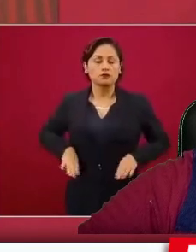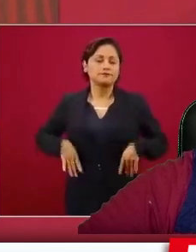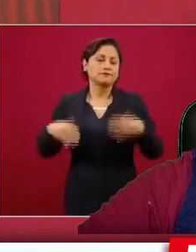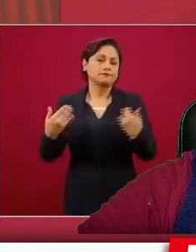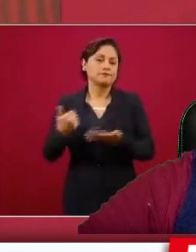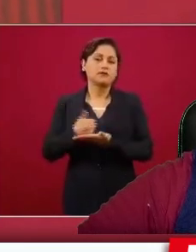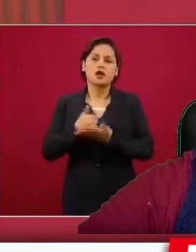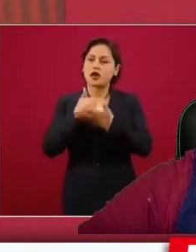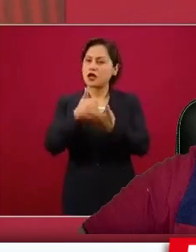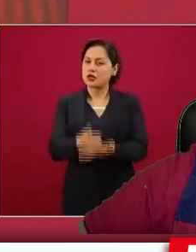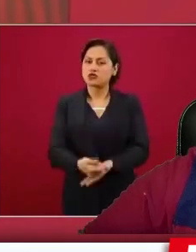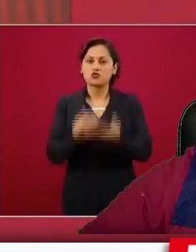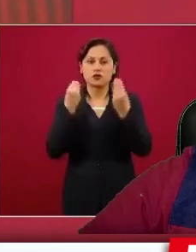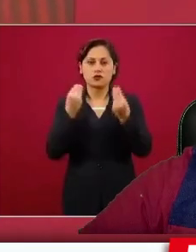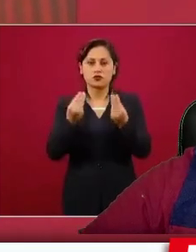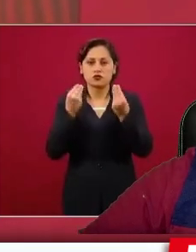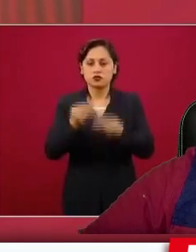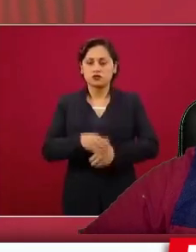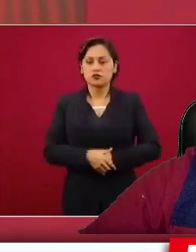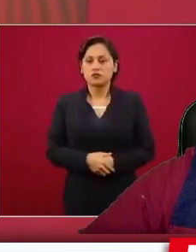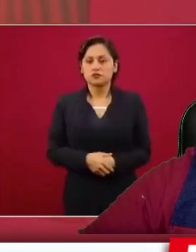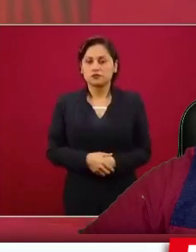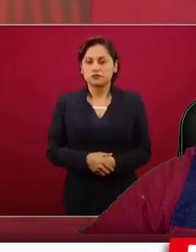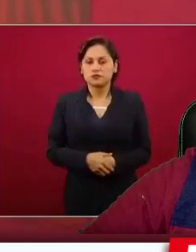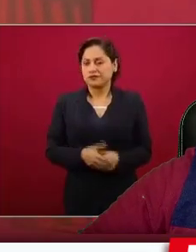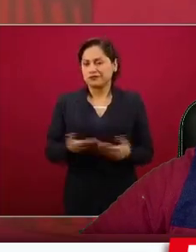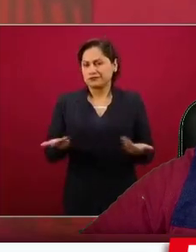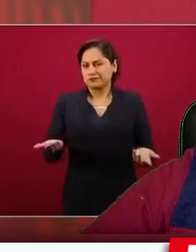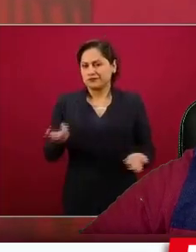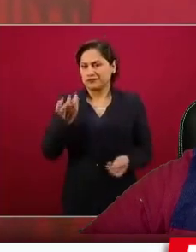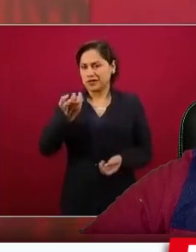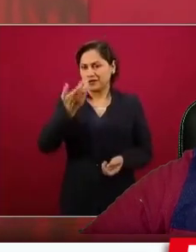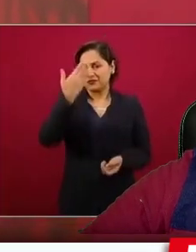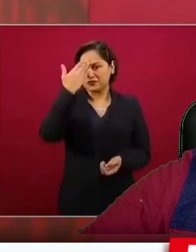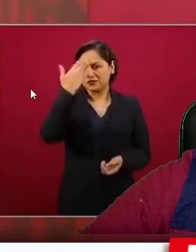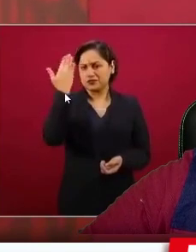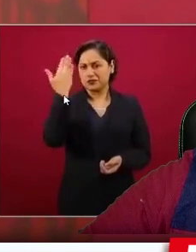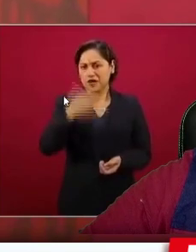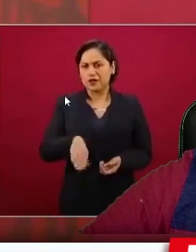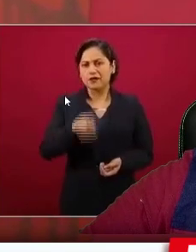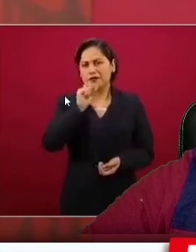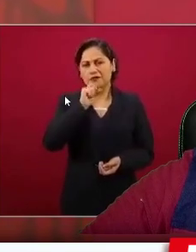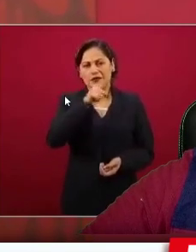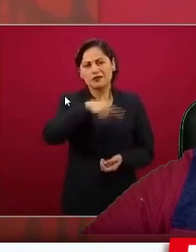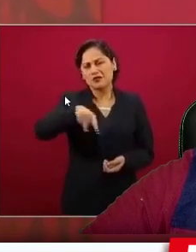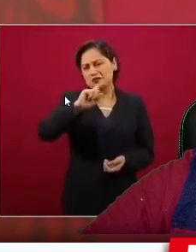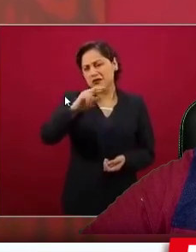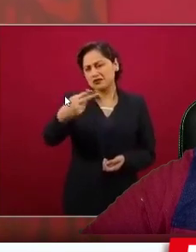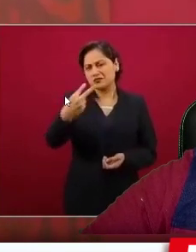Y eso pues se sabe. Además, también se sabe que somos muy perseverantes,